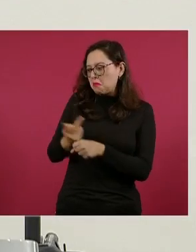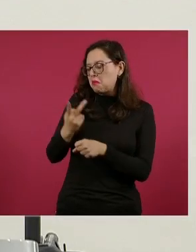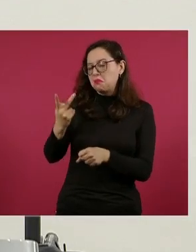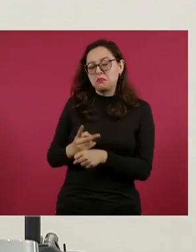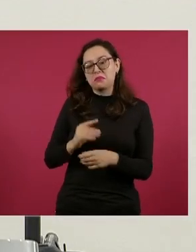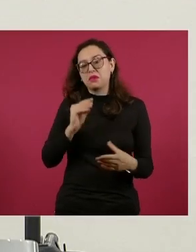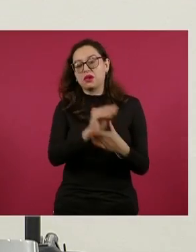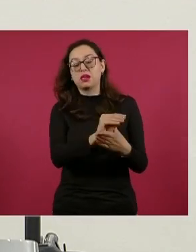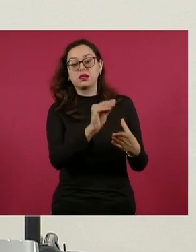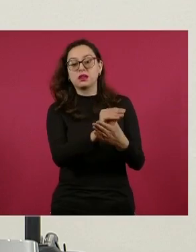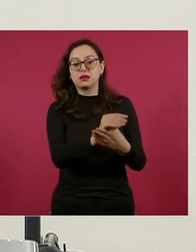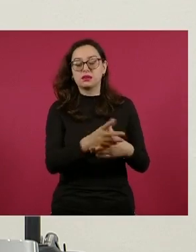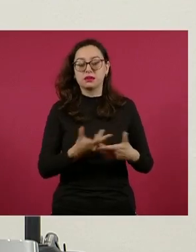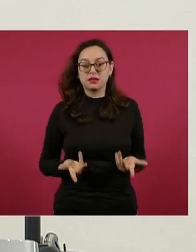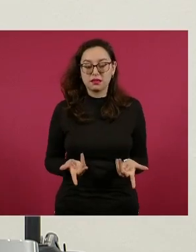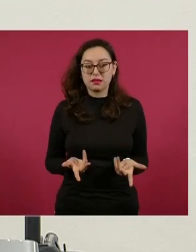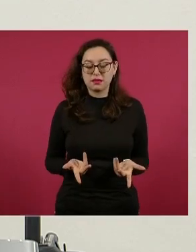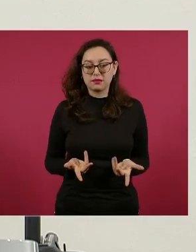Entonces,